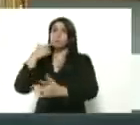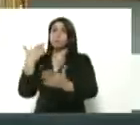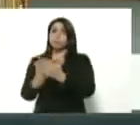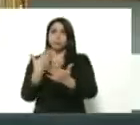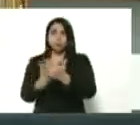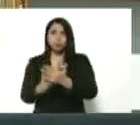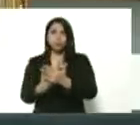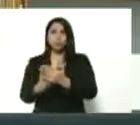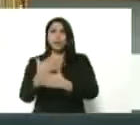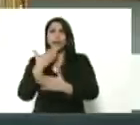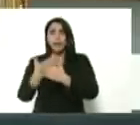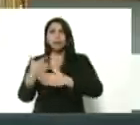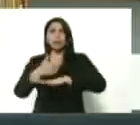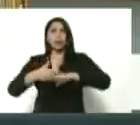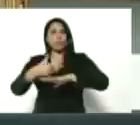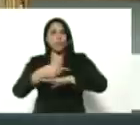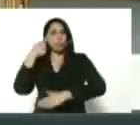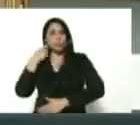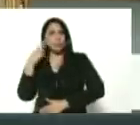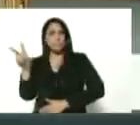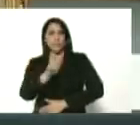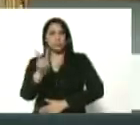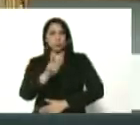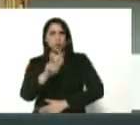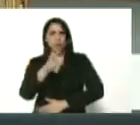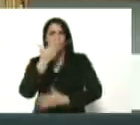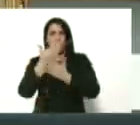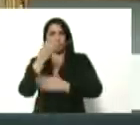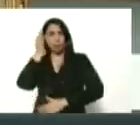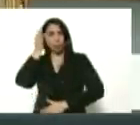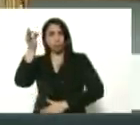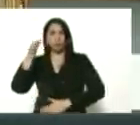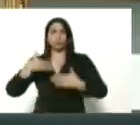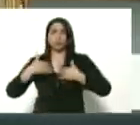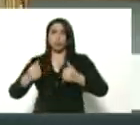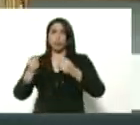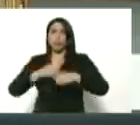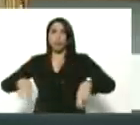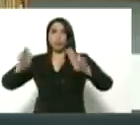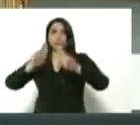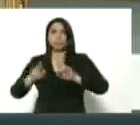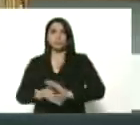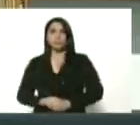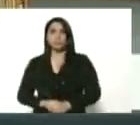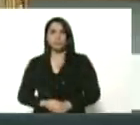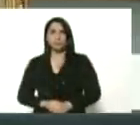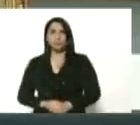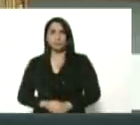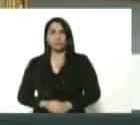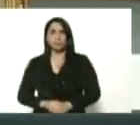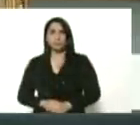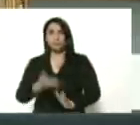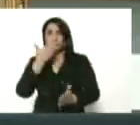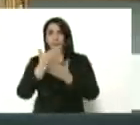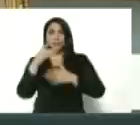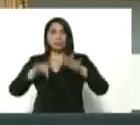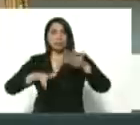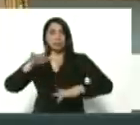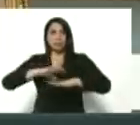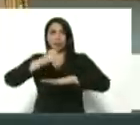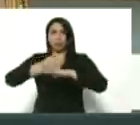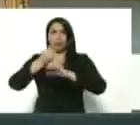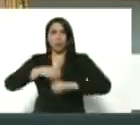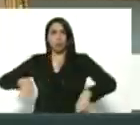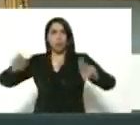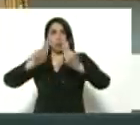del gobierno bolivariano de Venezuela ante el Consejo de Seguridad de Naciones Unidas, ante el secretario general de